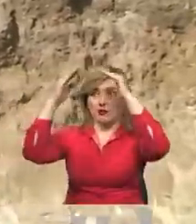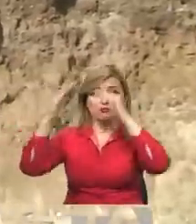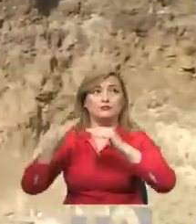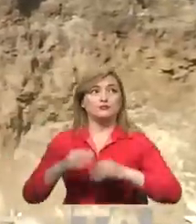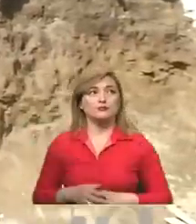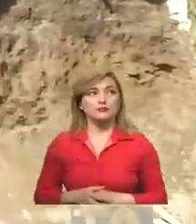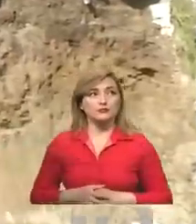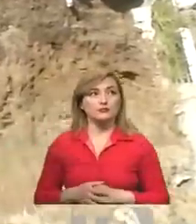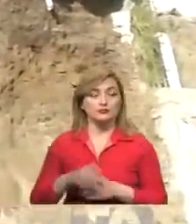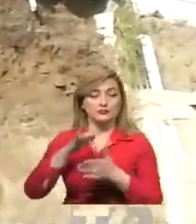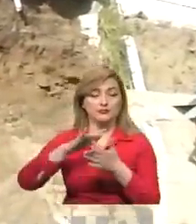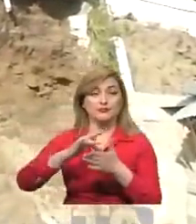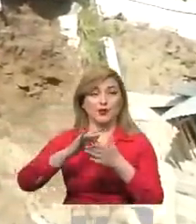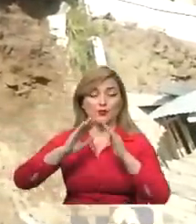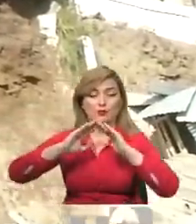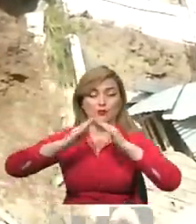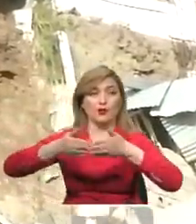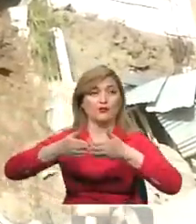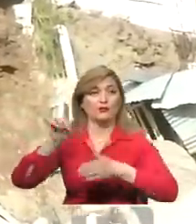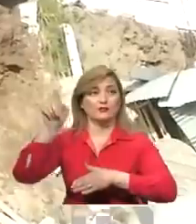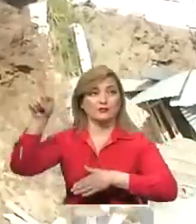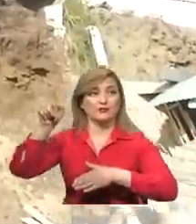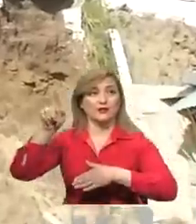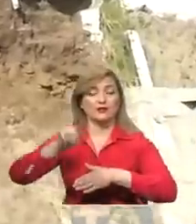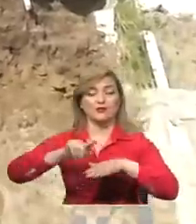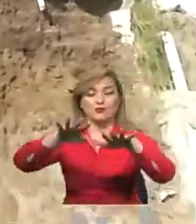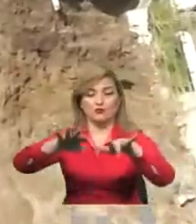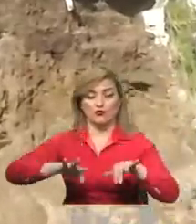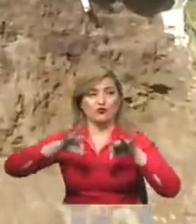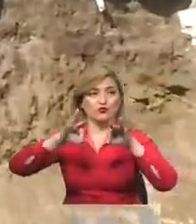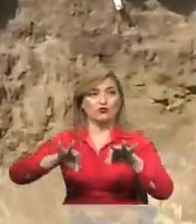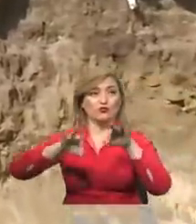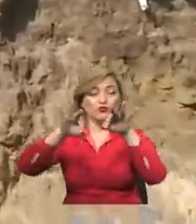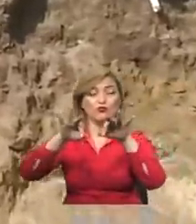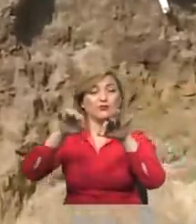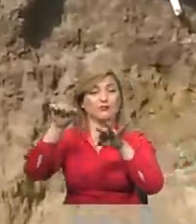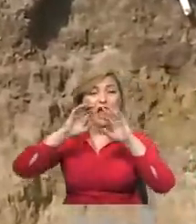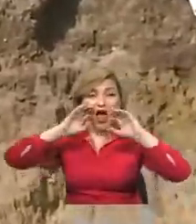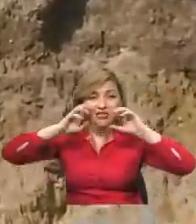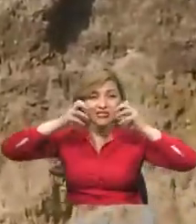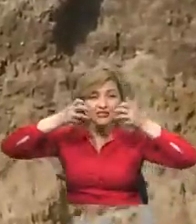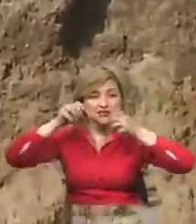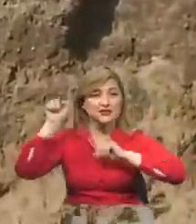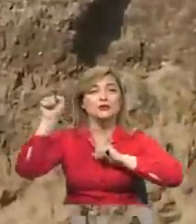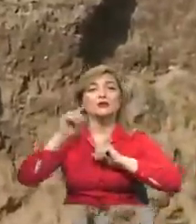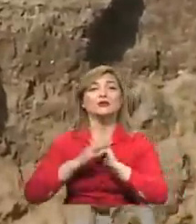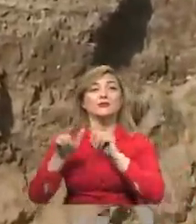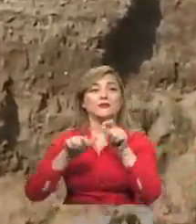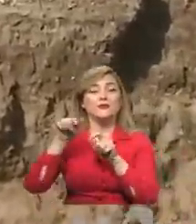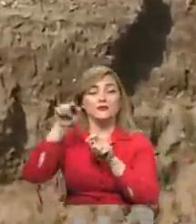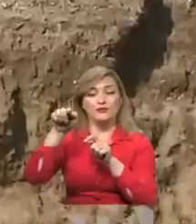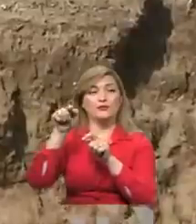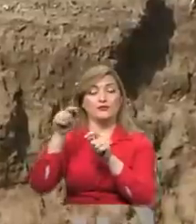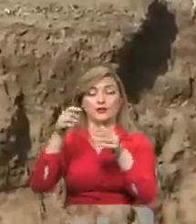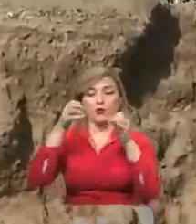que se encuentran en riesgo. Hay un terreno, también una plantación que ha quedado prácticamente al aire después de la caída de este muro de